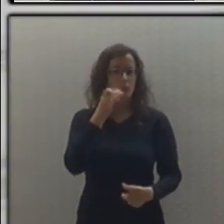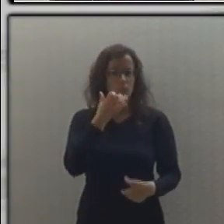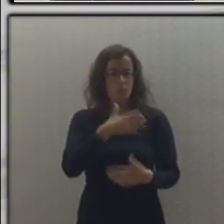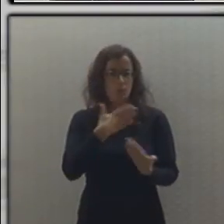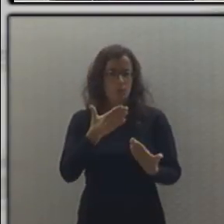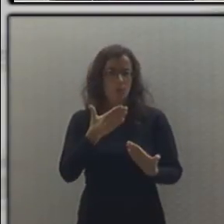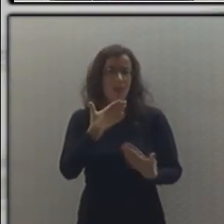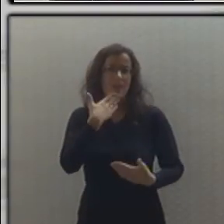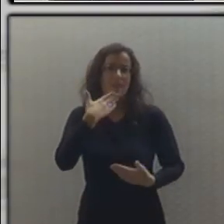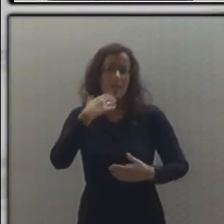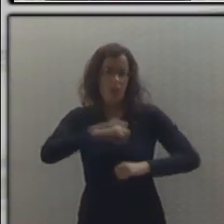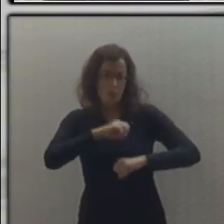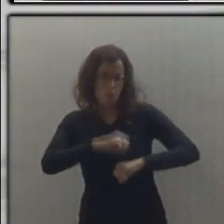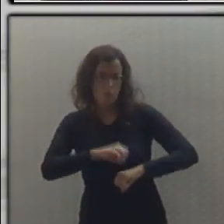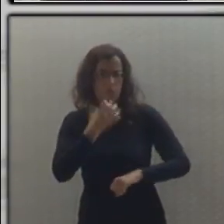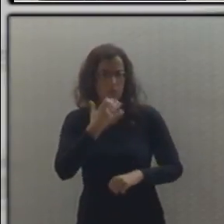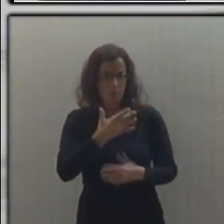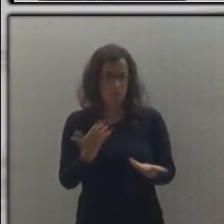edad adulta, ¿no?